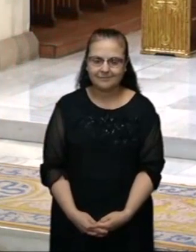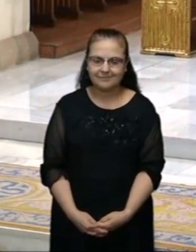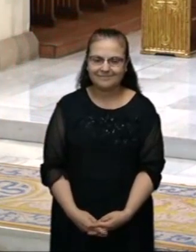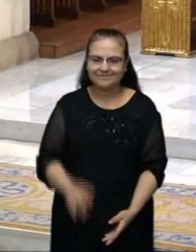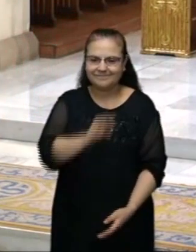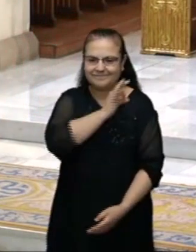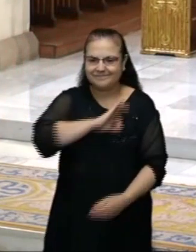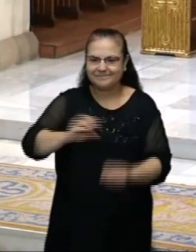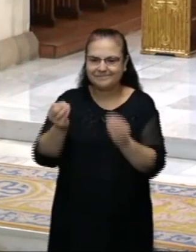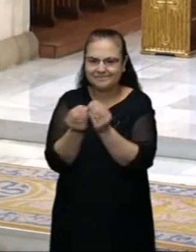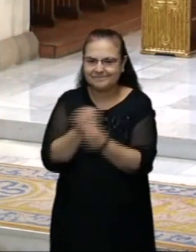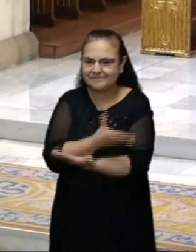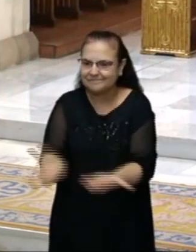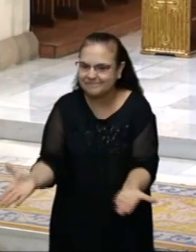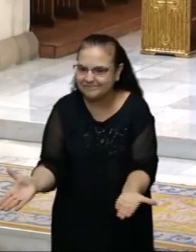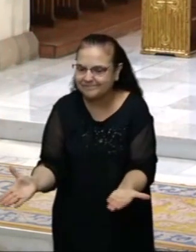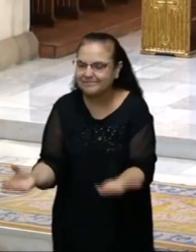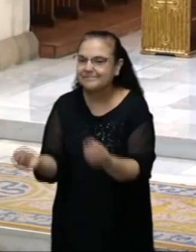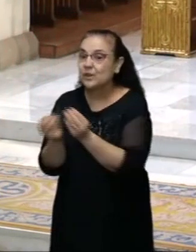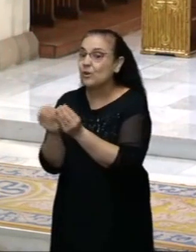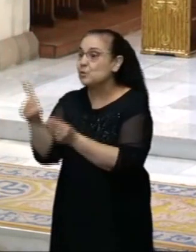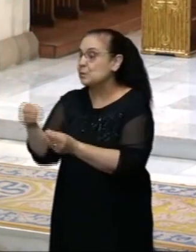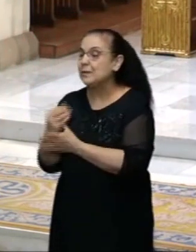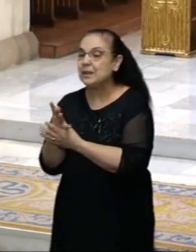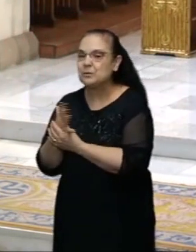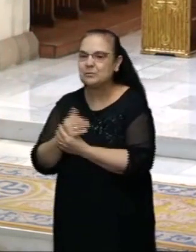El Señor esté con vosotros.